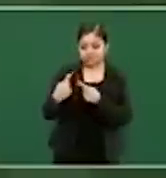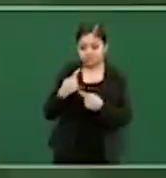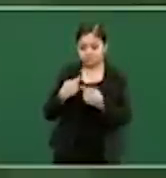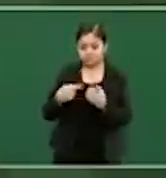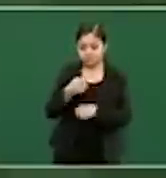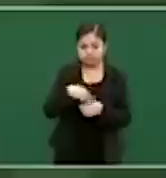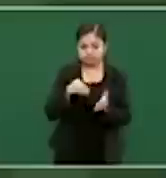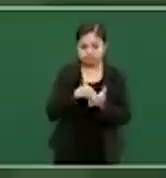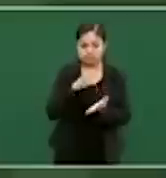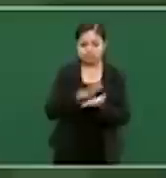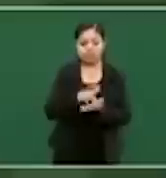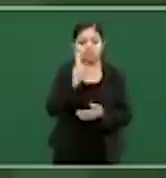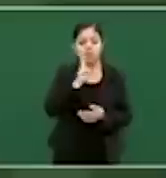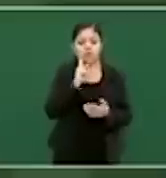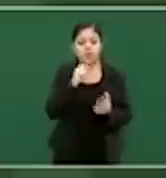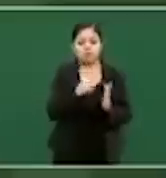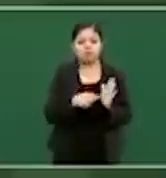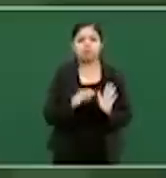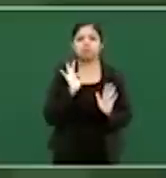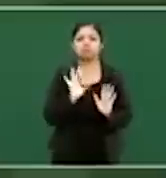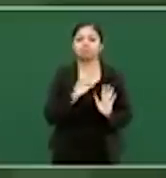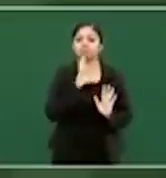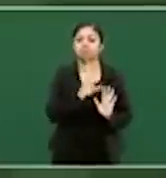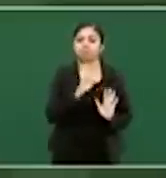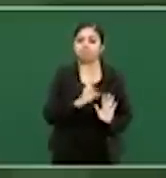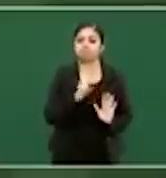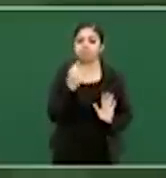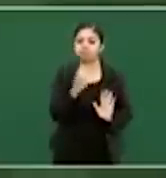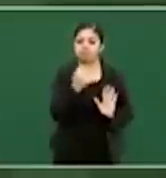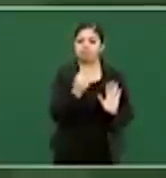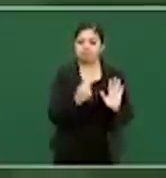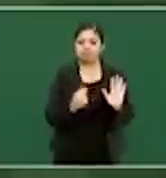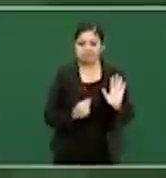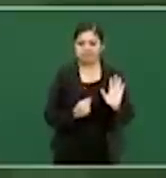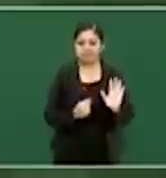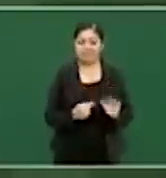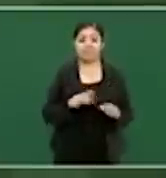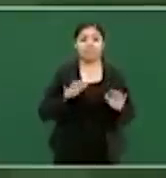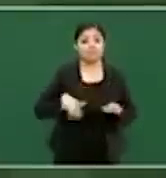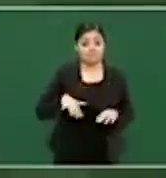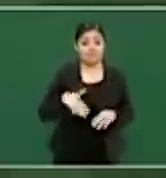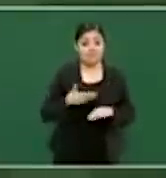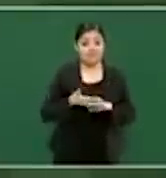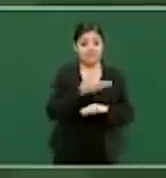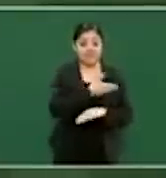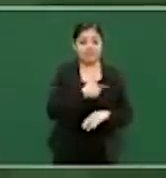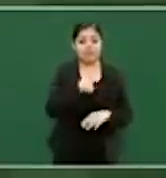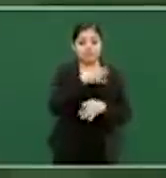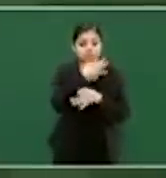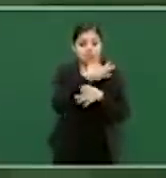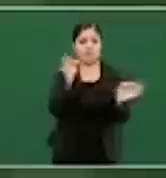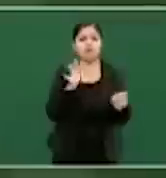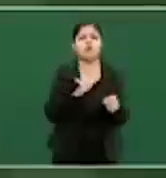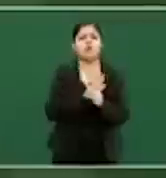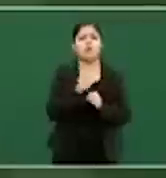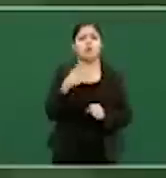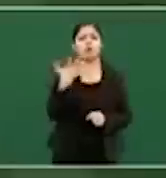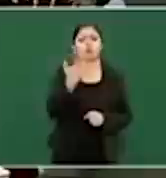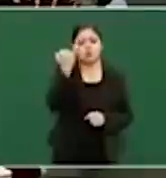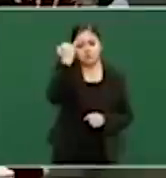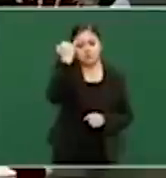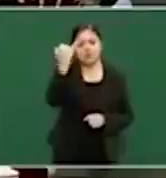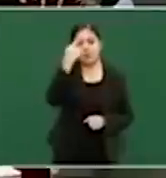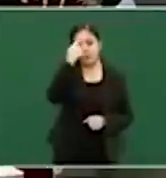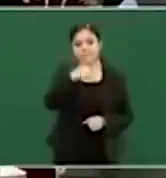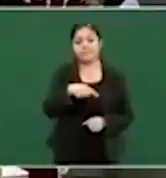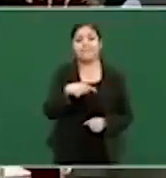ya sus primeros resultados. En la primera etapa, como lo hemos venido informando, señor presidente, a los medios de comunicación, la estrategia que se diseñó fue fundamentalmente